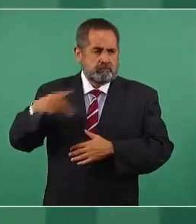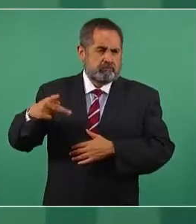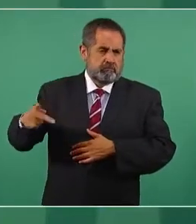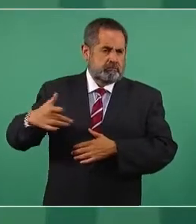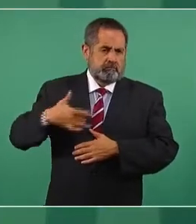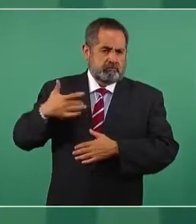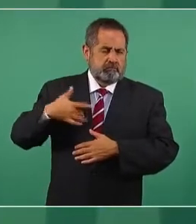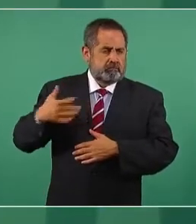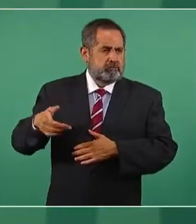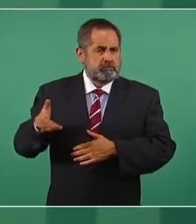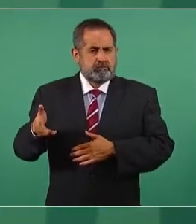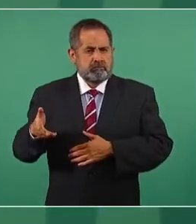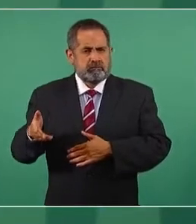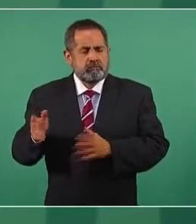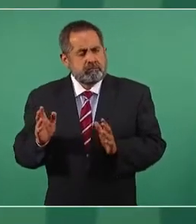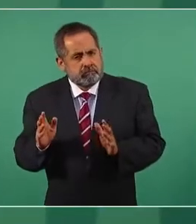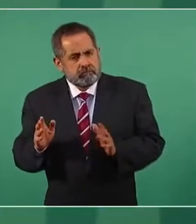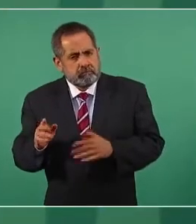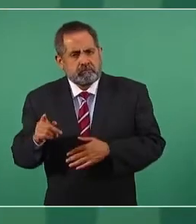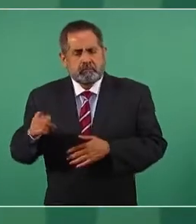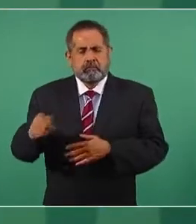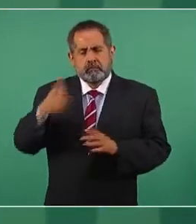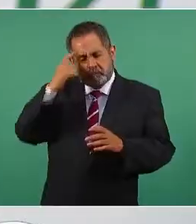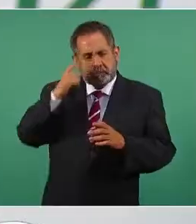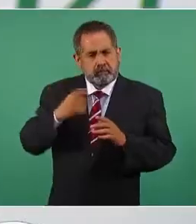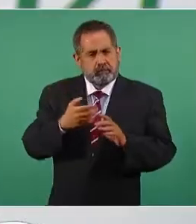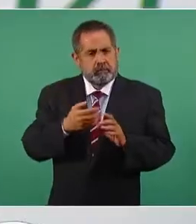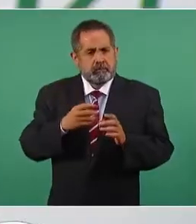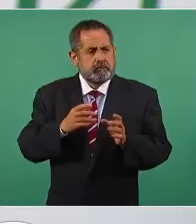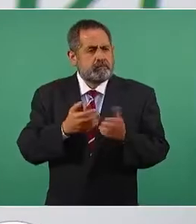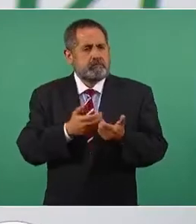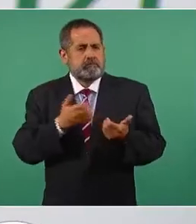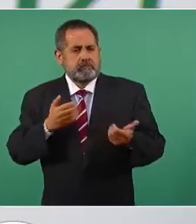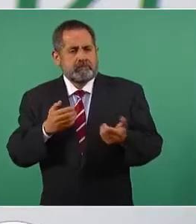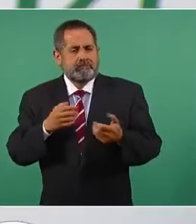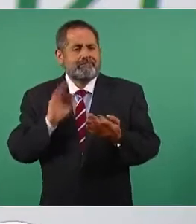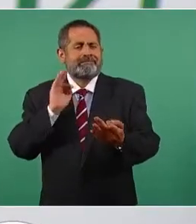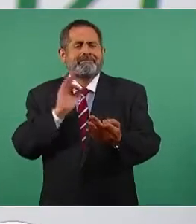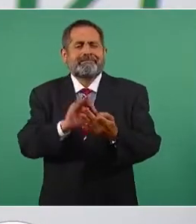postura y yo creo que es una postura prudente porque es muy cerca del proceso electoral.